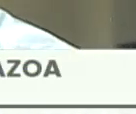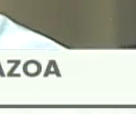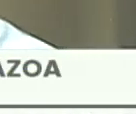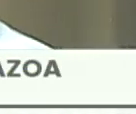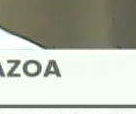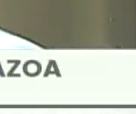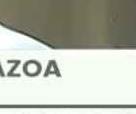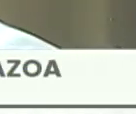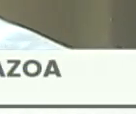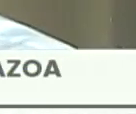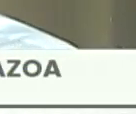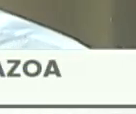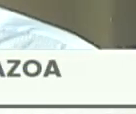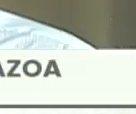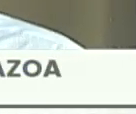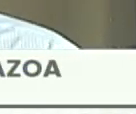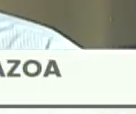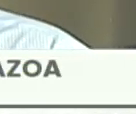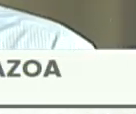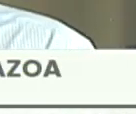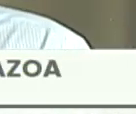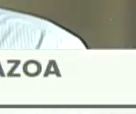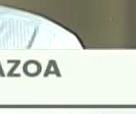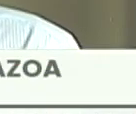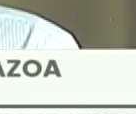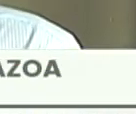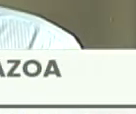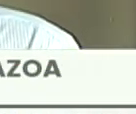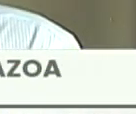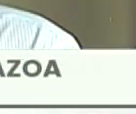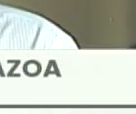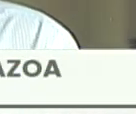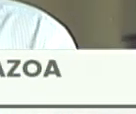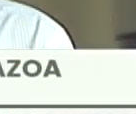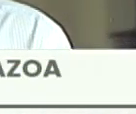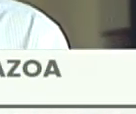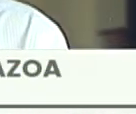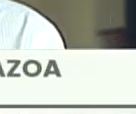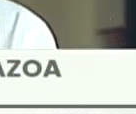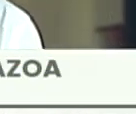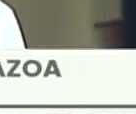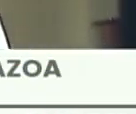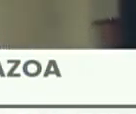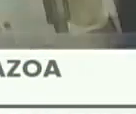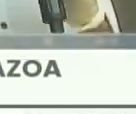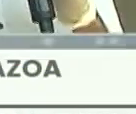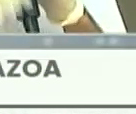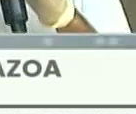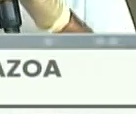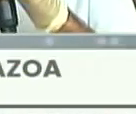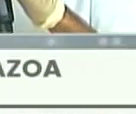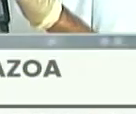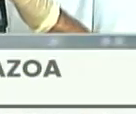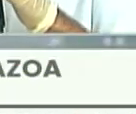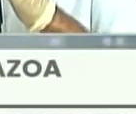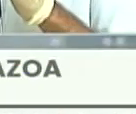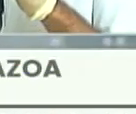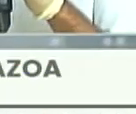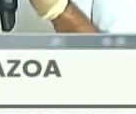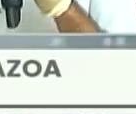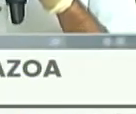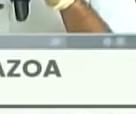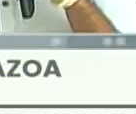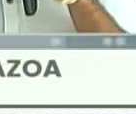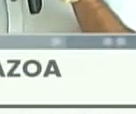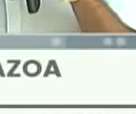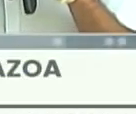evidentemente parte del homenaje que hacemos a Aquiles Nasoa, no solamente desde la poesía, sino desde el abrazo, desde el humor, desde el amor, desde